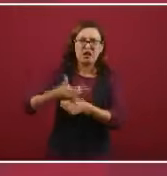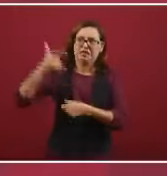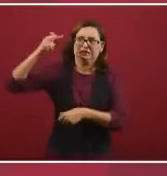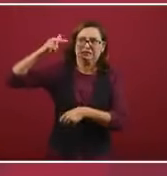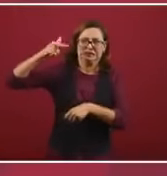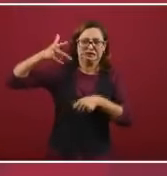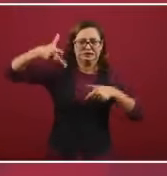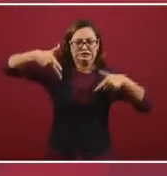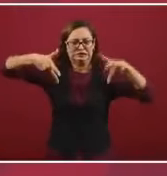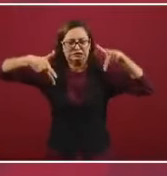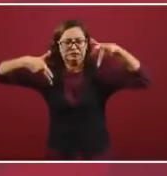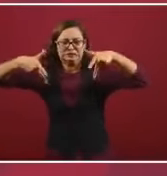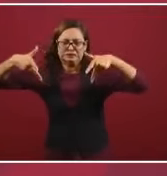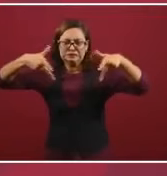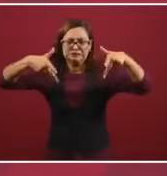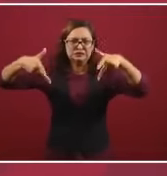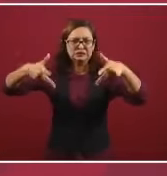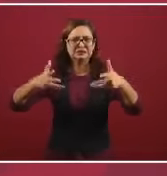lanchas especiales,